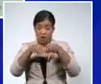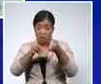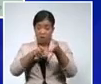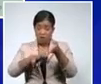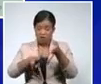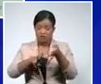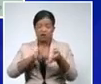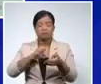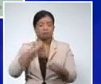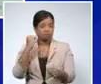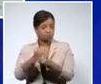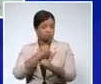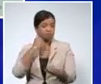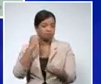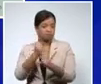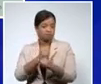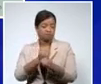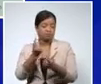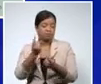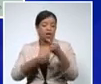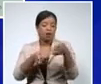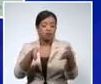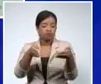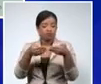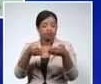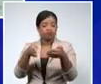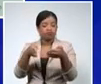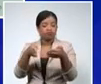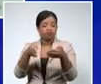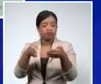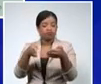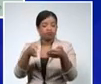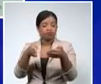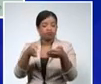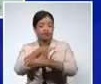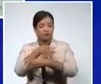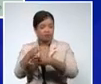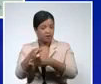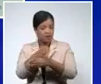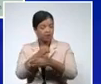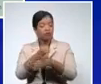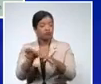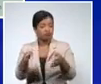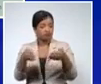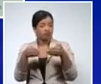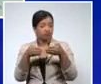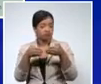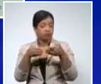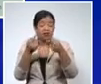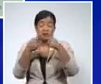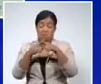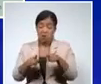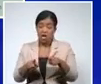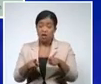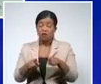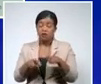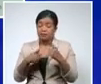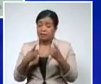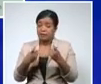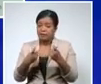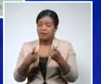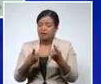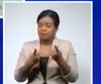restringiendo las actividades de manera importante, pero de todas formas hace falta